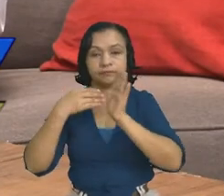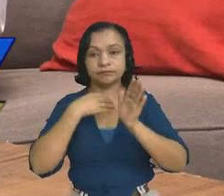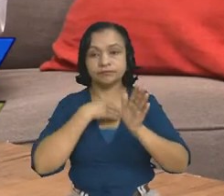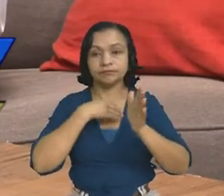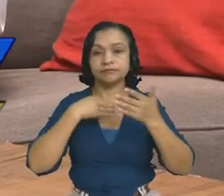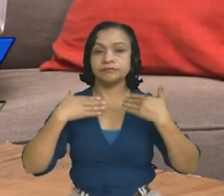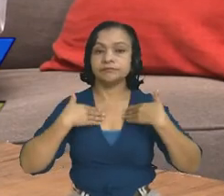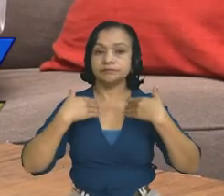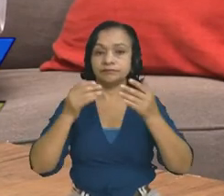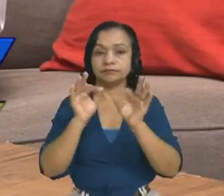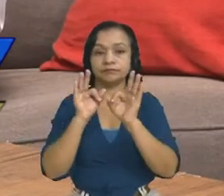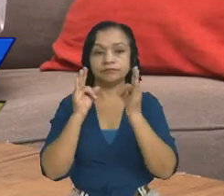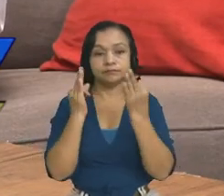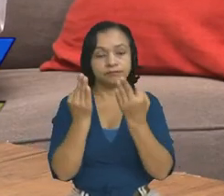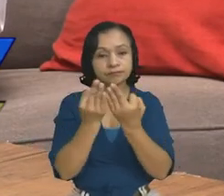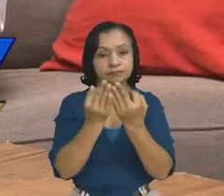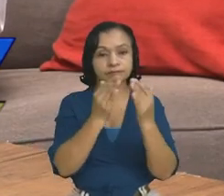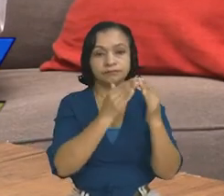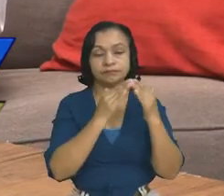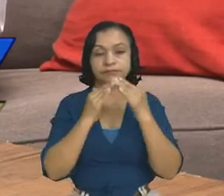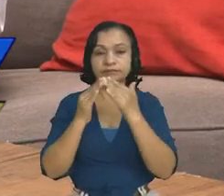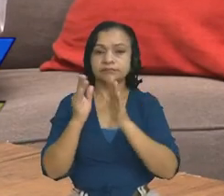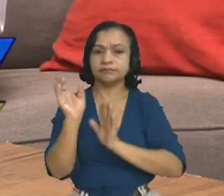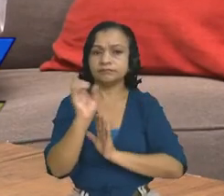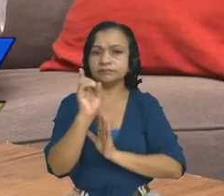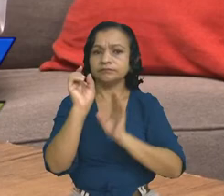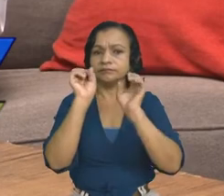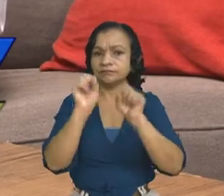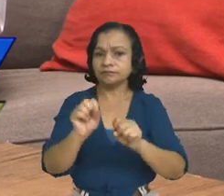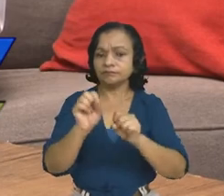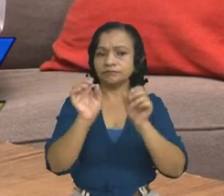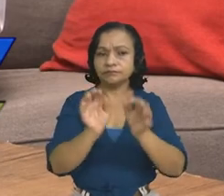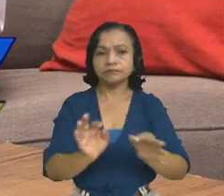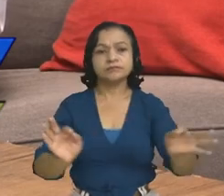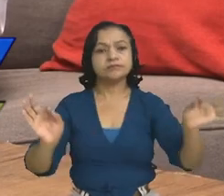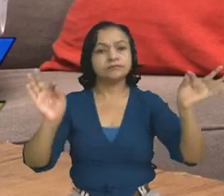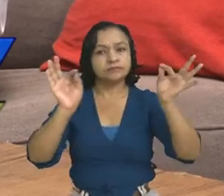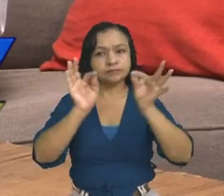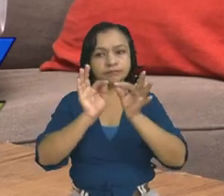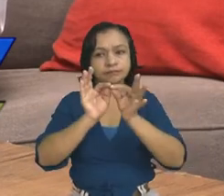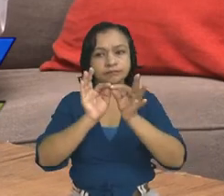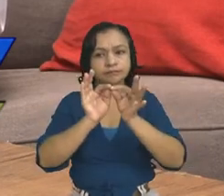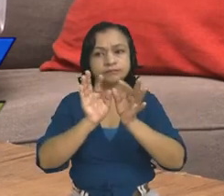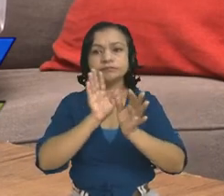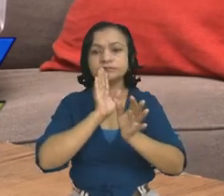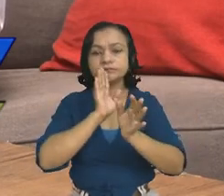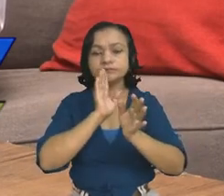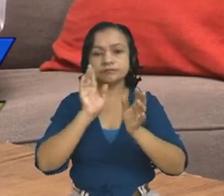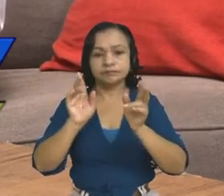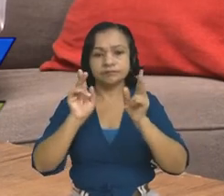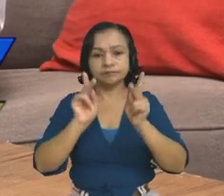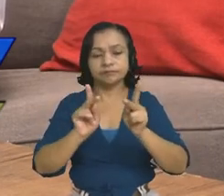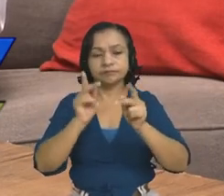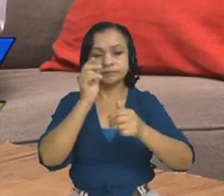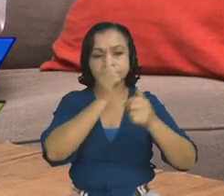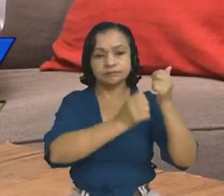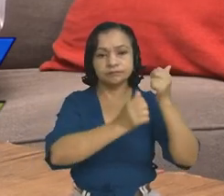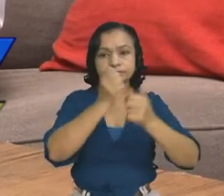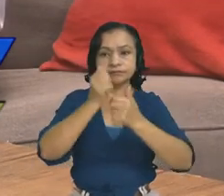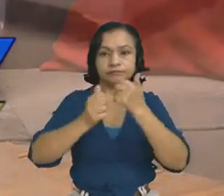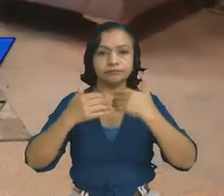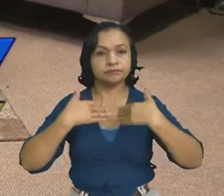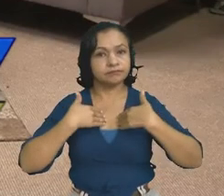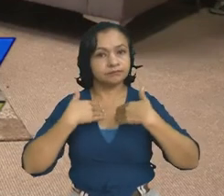salud familiar y comunitario, en donde esto juega un rol muy importante en el abordaje integral de la problemática de